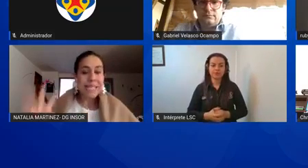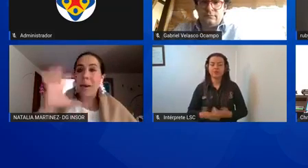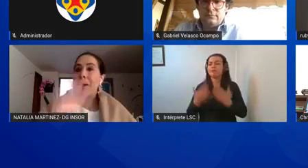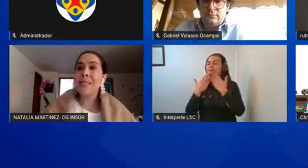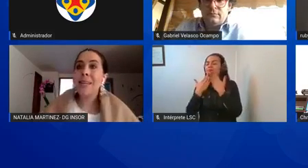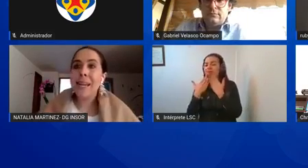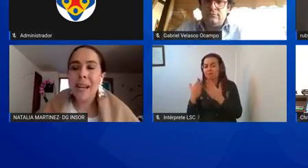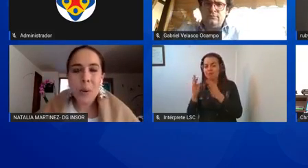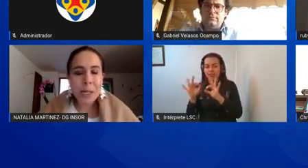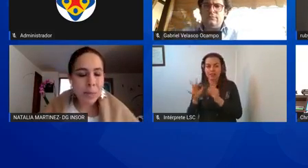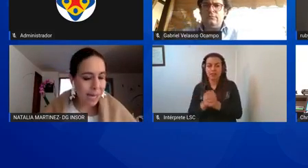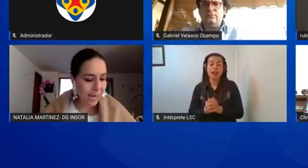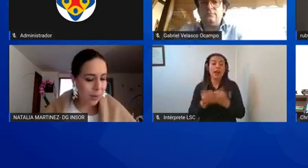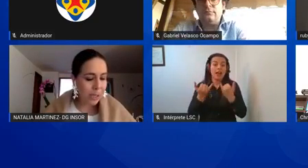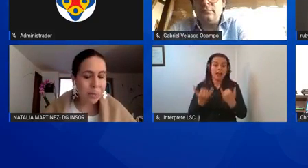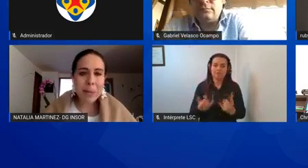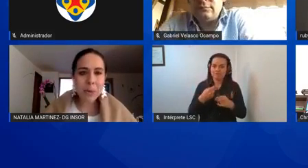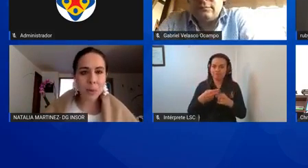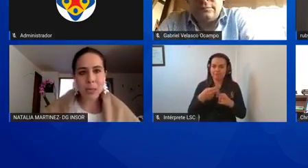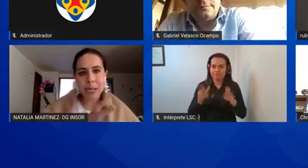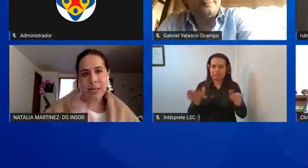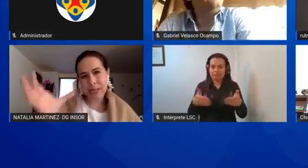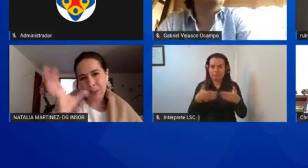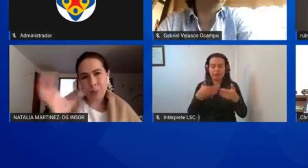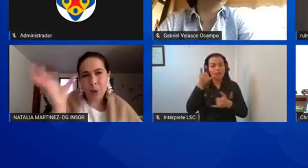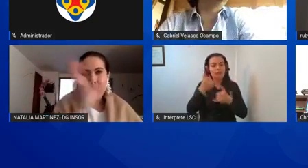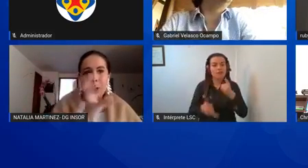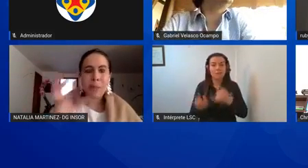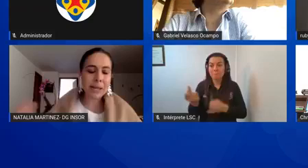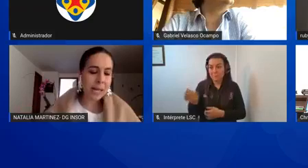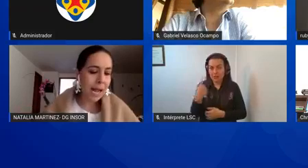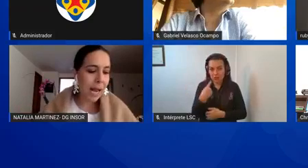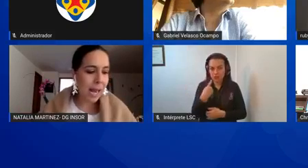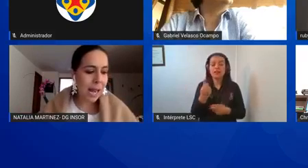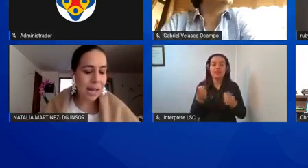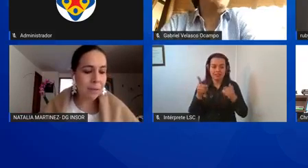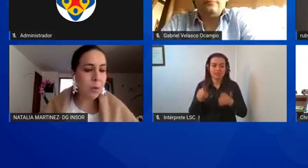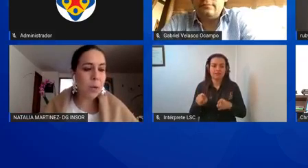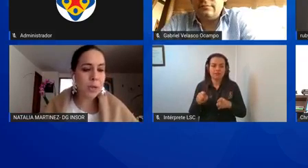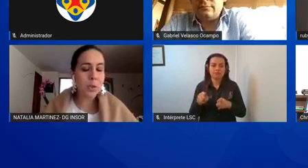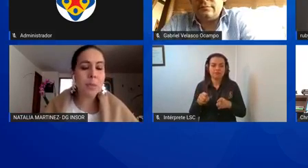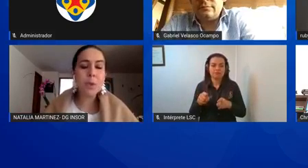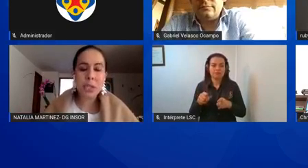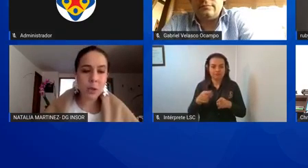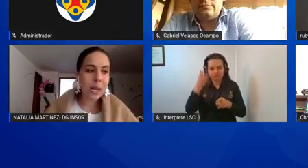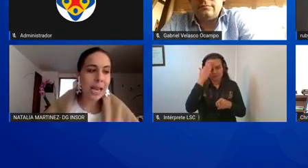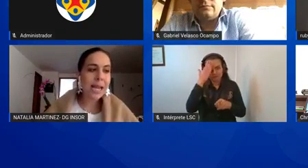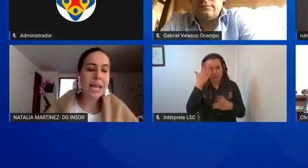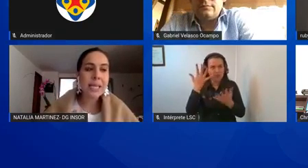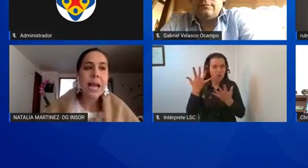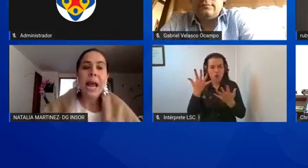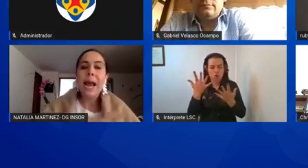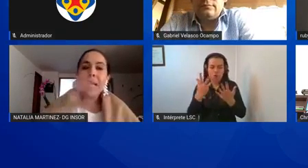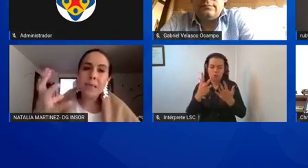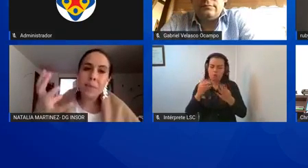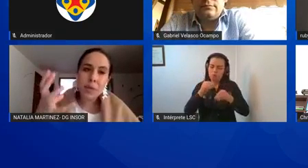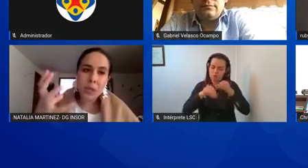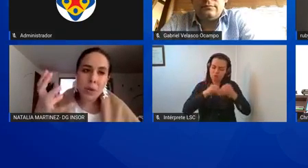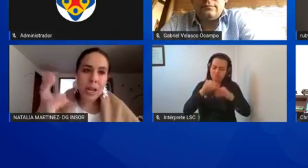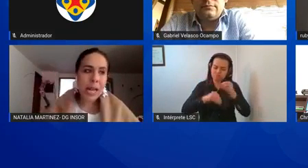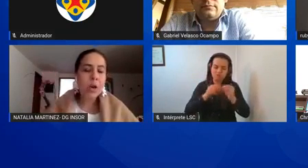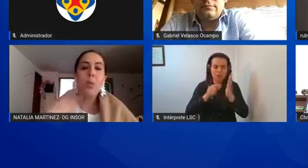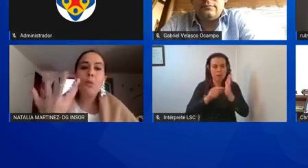senador. Ya para cerrar la última pregunta y un poco que nos remite a la formulación del proyecto de ley es, en